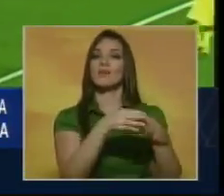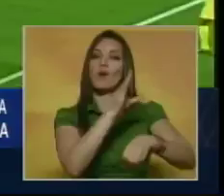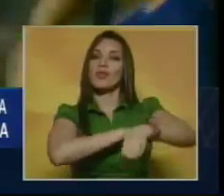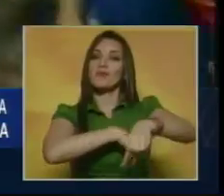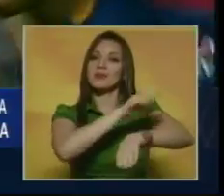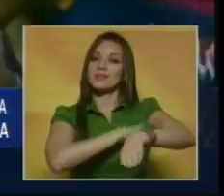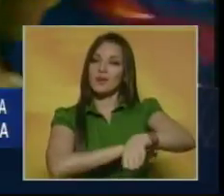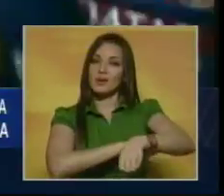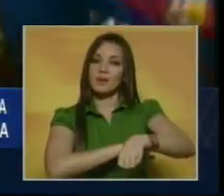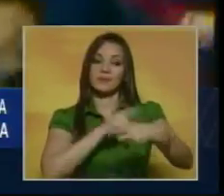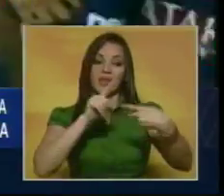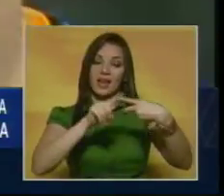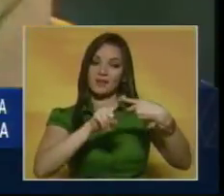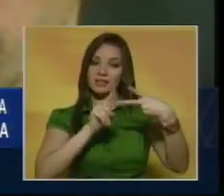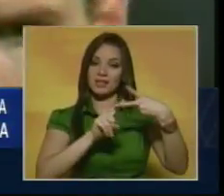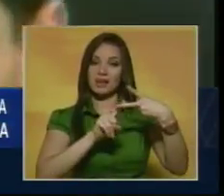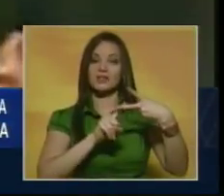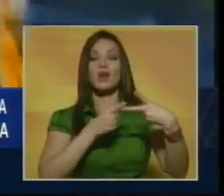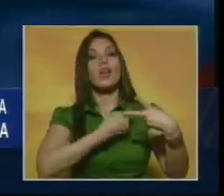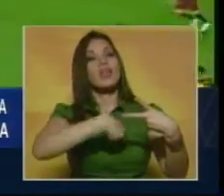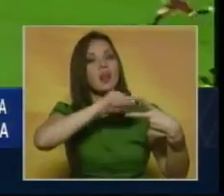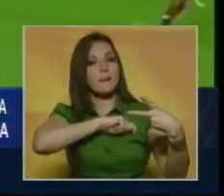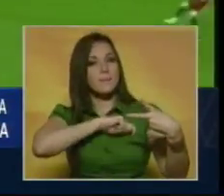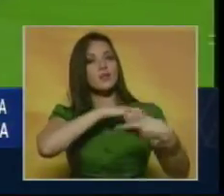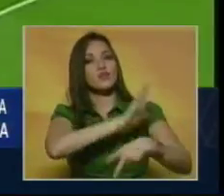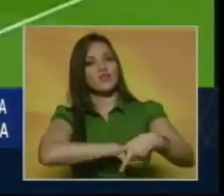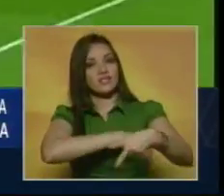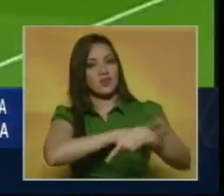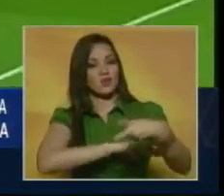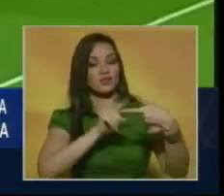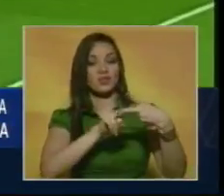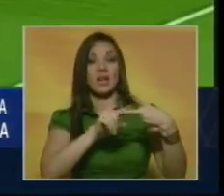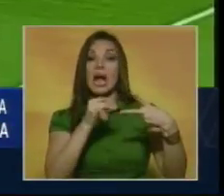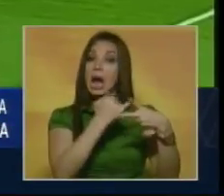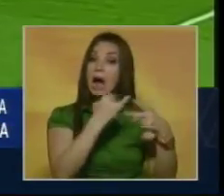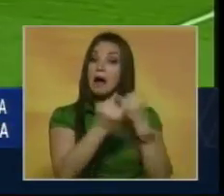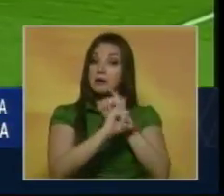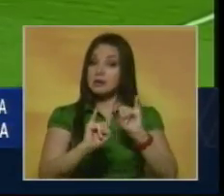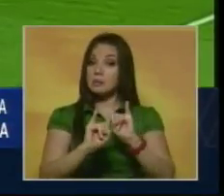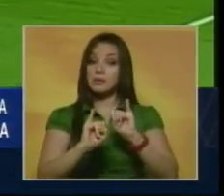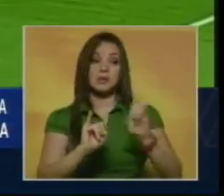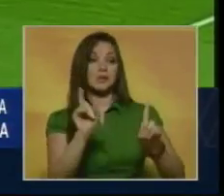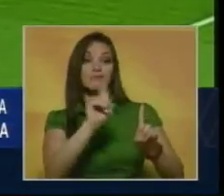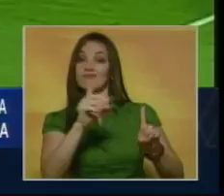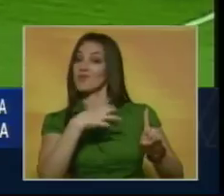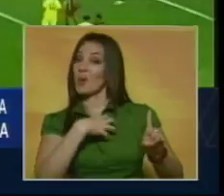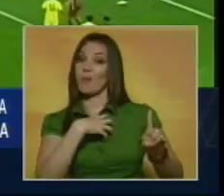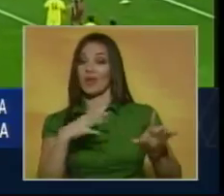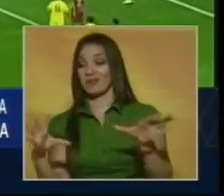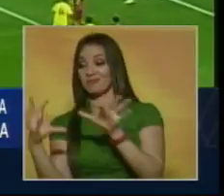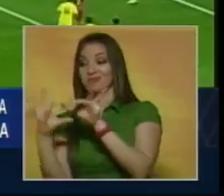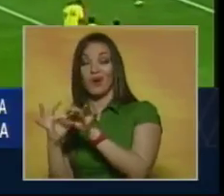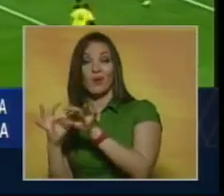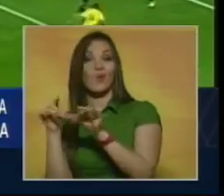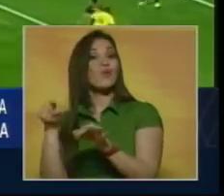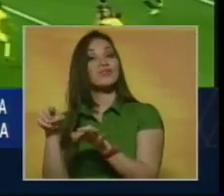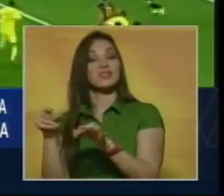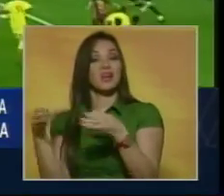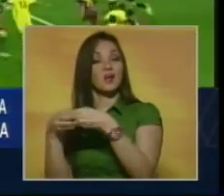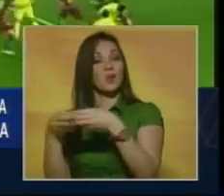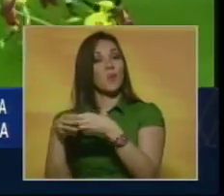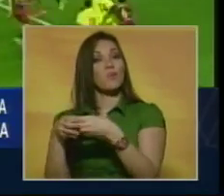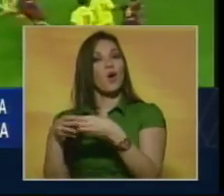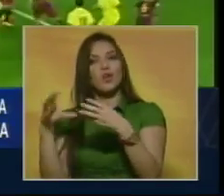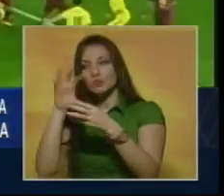división, el Fútbol Club Barcelona y el Español de Barcelona. El domingo Cataluña celebrará unas elecciones regionales vitales para el futuro de